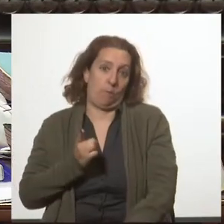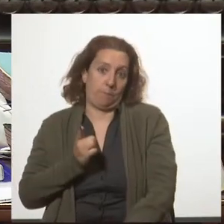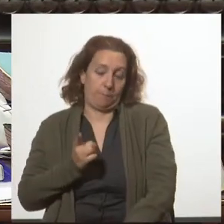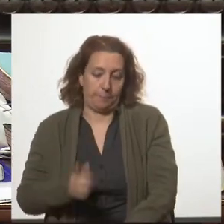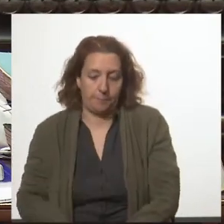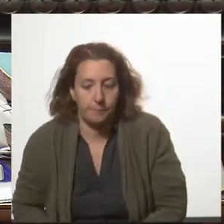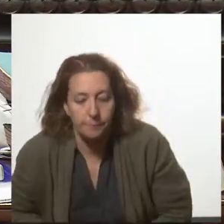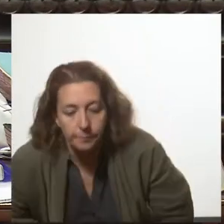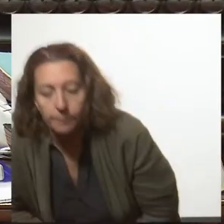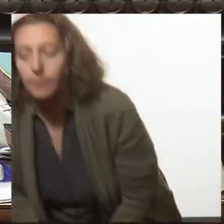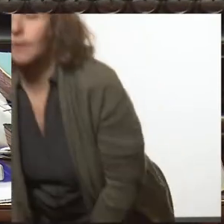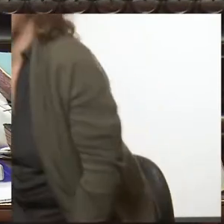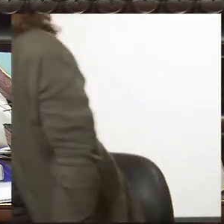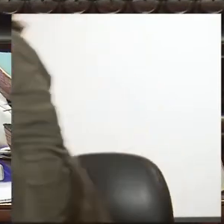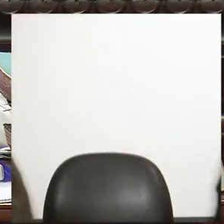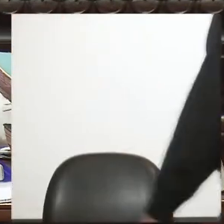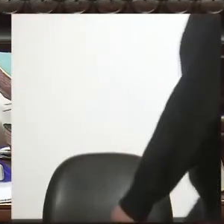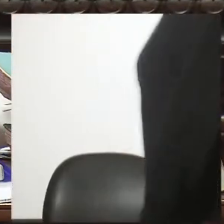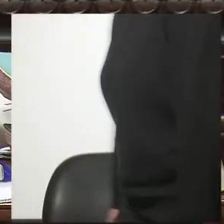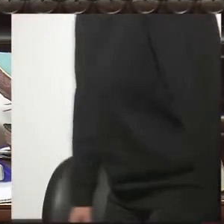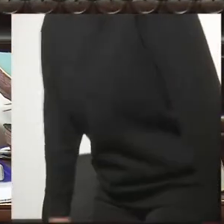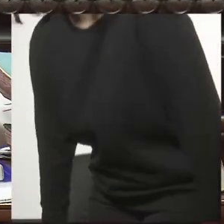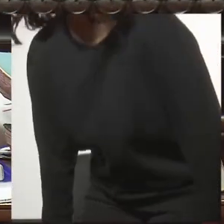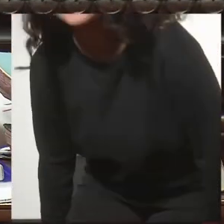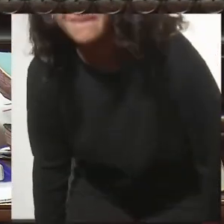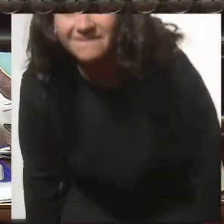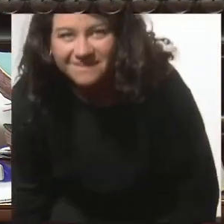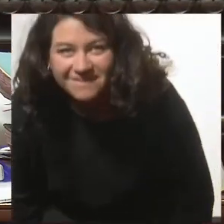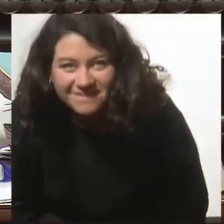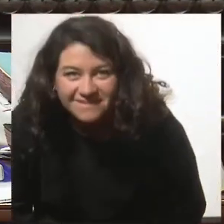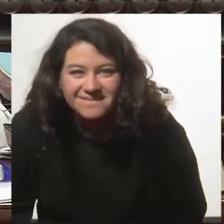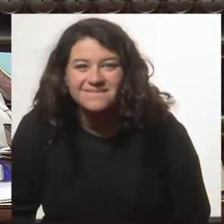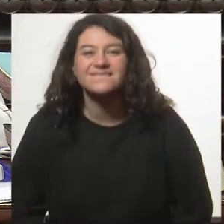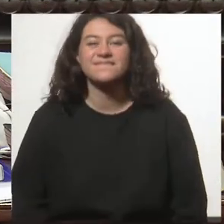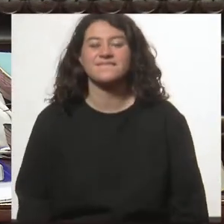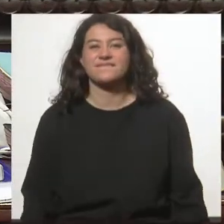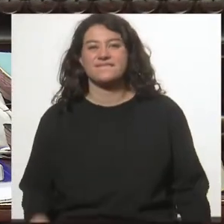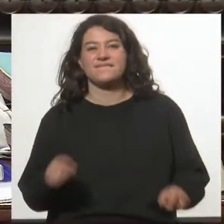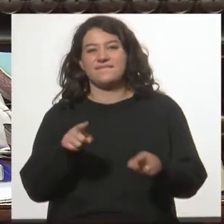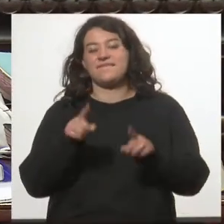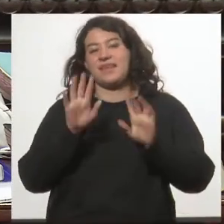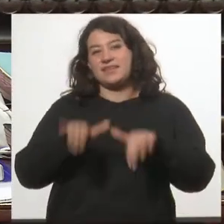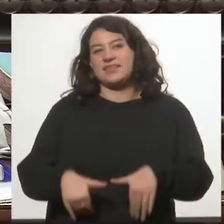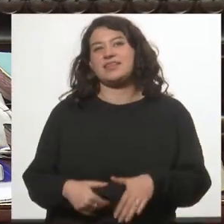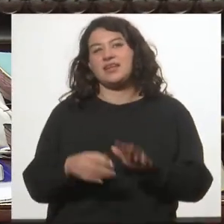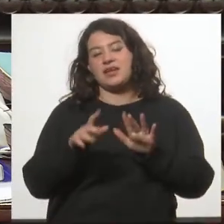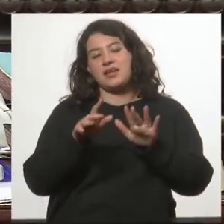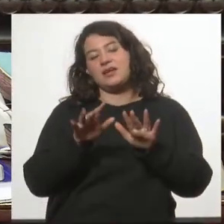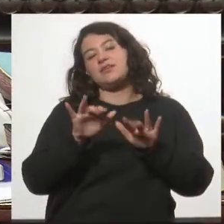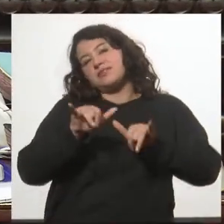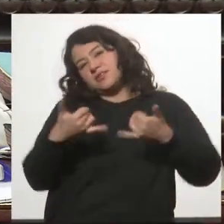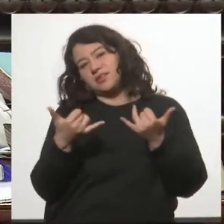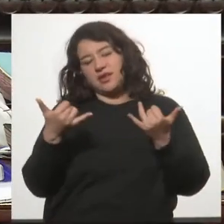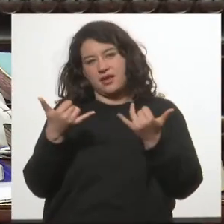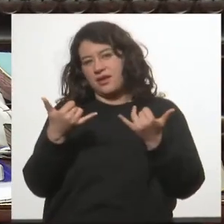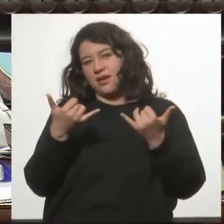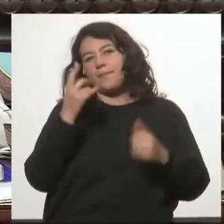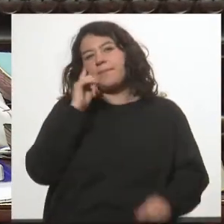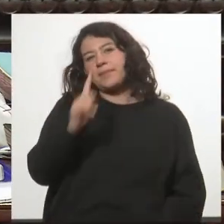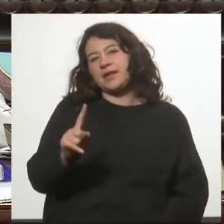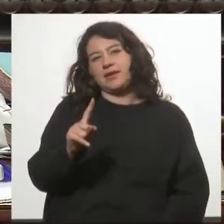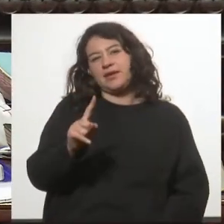controlar la gestión administrativa y ésta sí que es una nota típica edades de